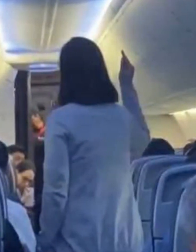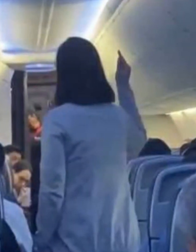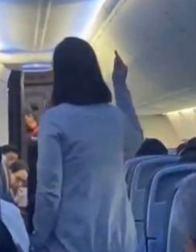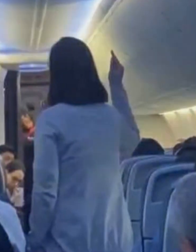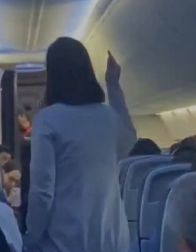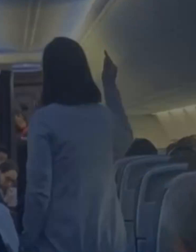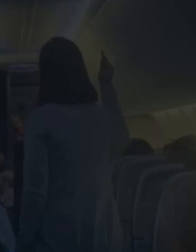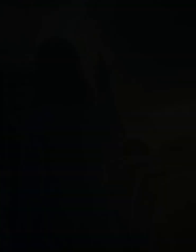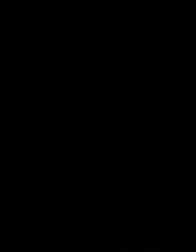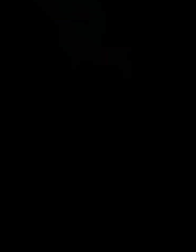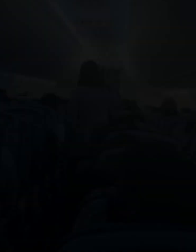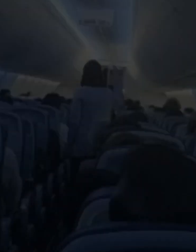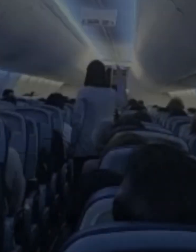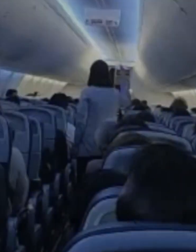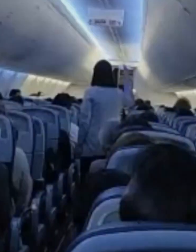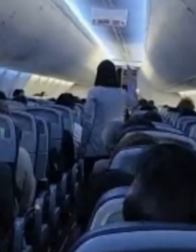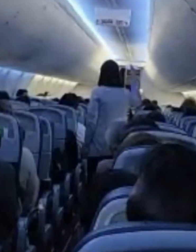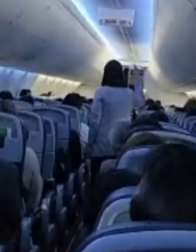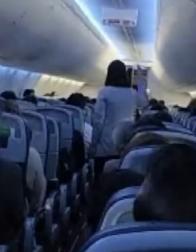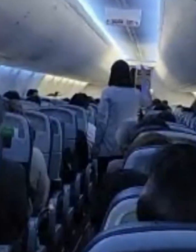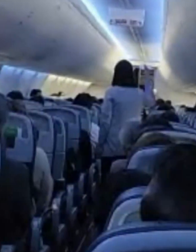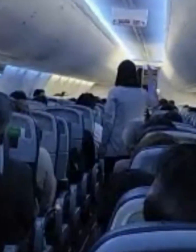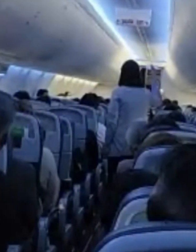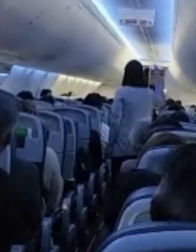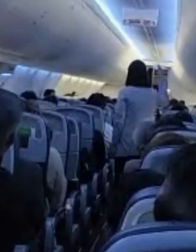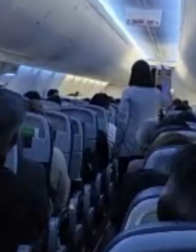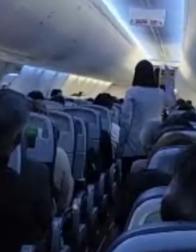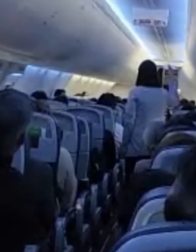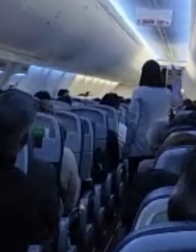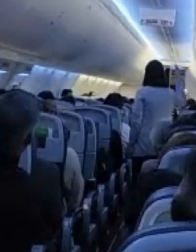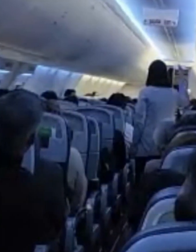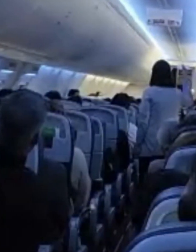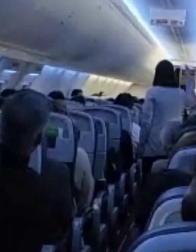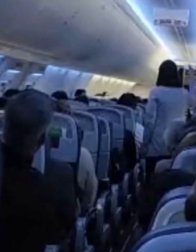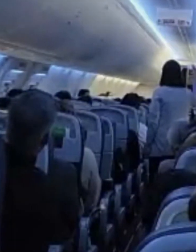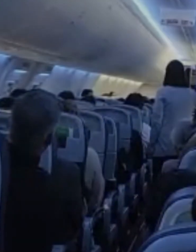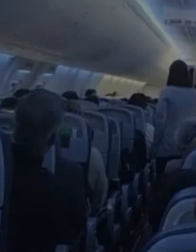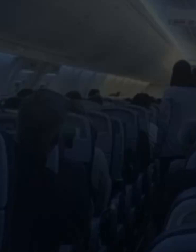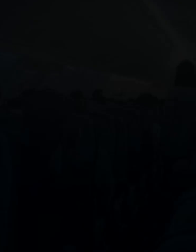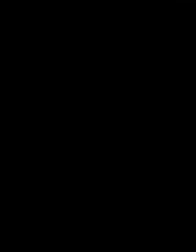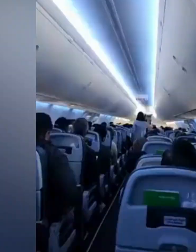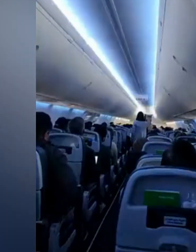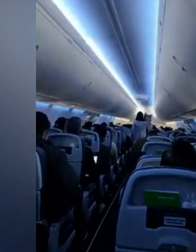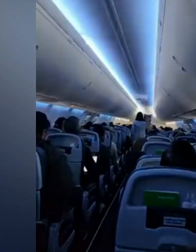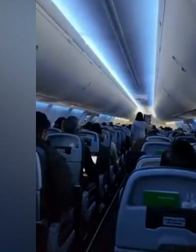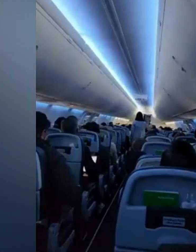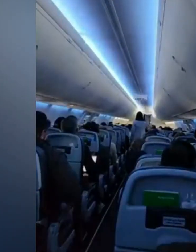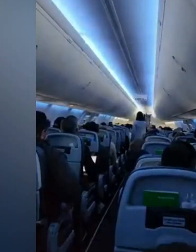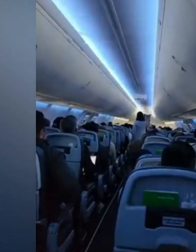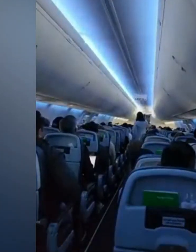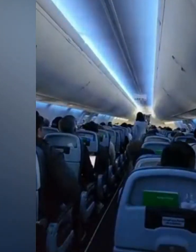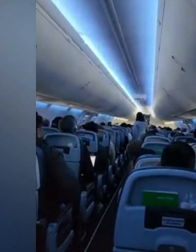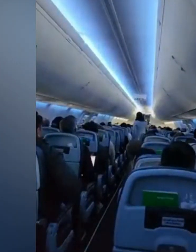presidente de México frente a todos los pasajeros diciéndole que está destruyendo el país, pues Andrés Manuel López Obrador no se